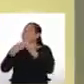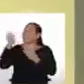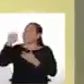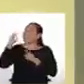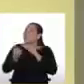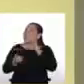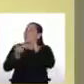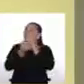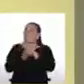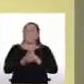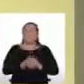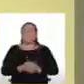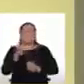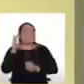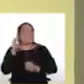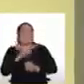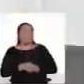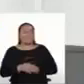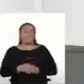nos vemos muy pronto.